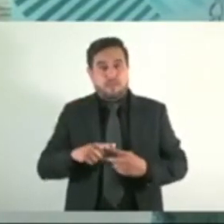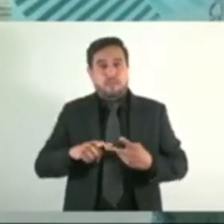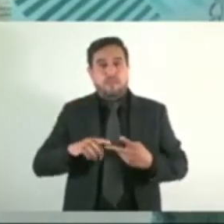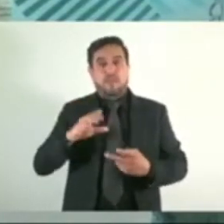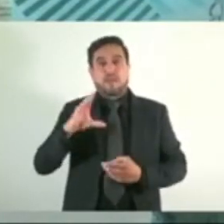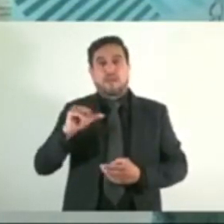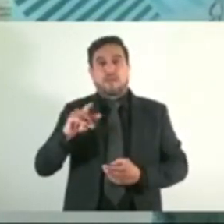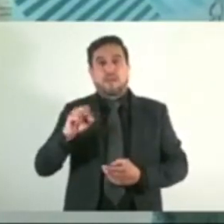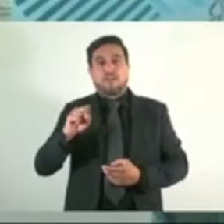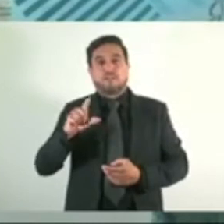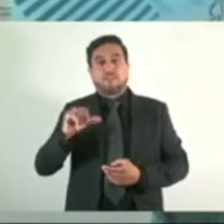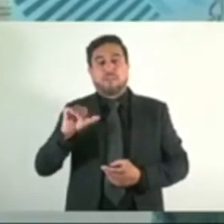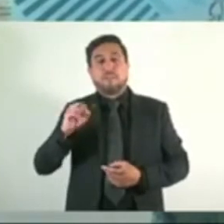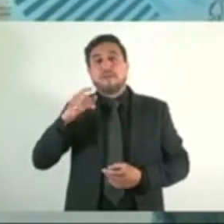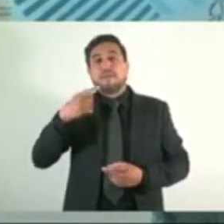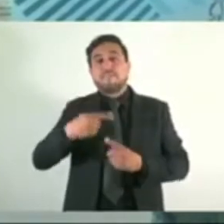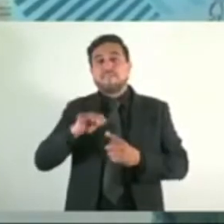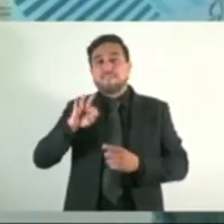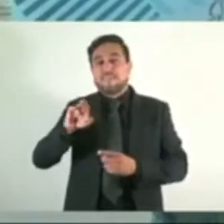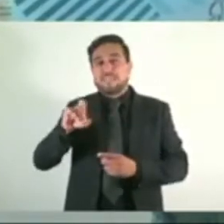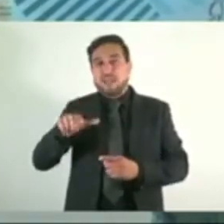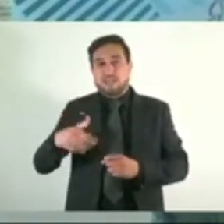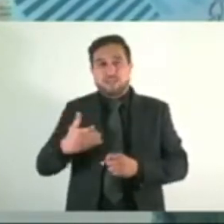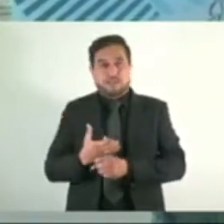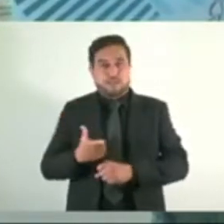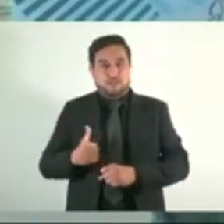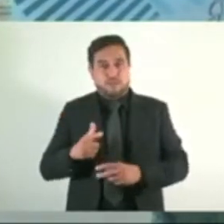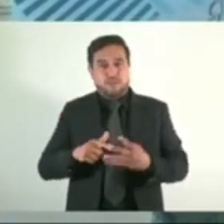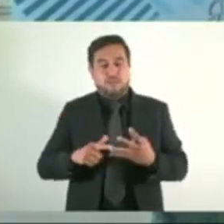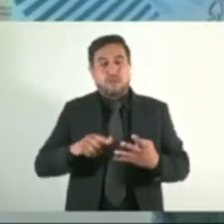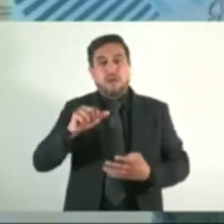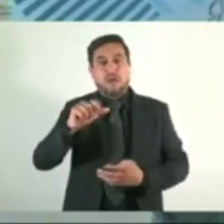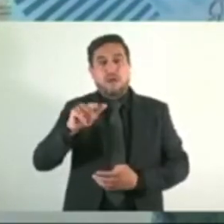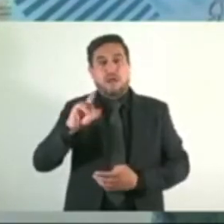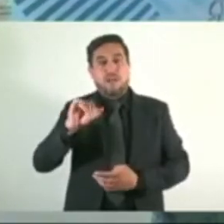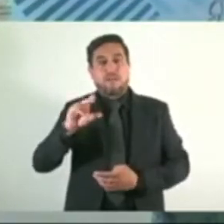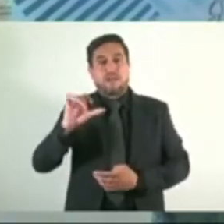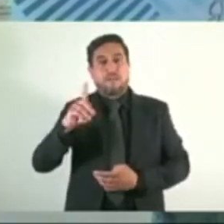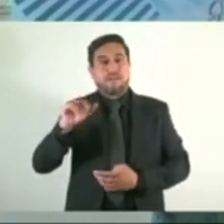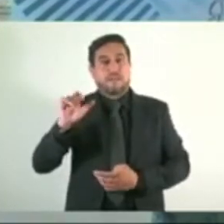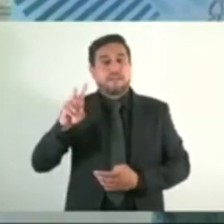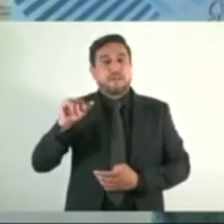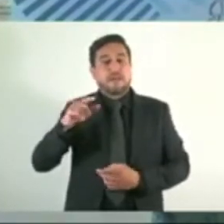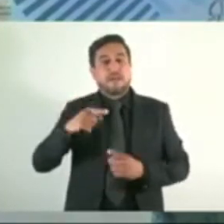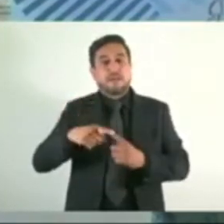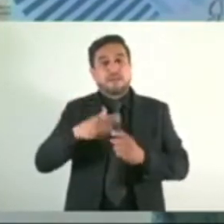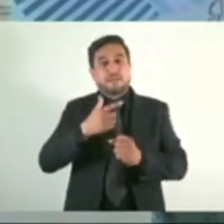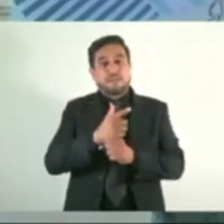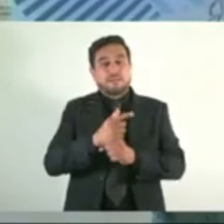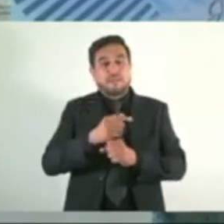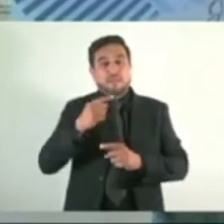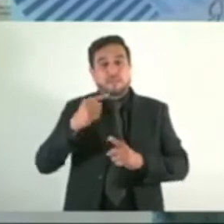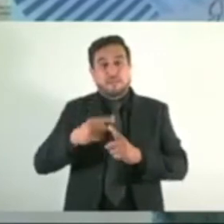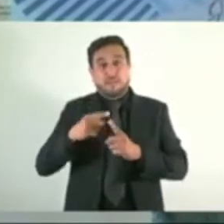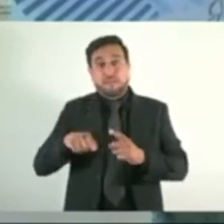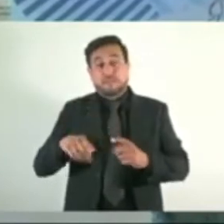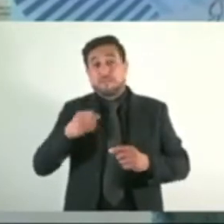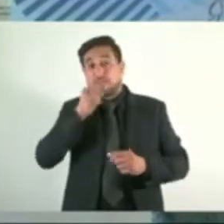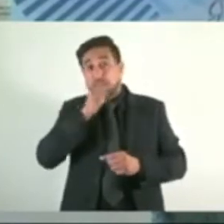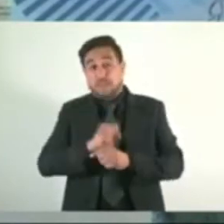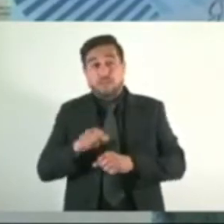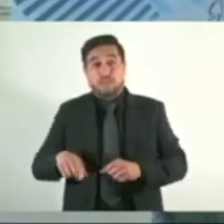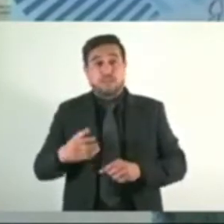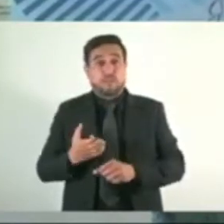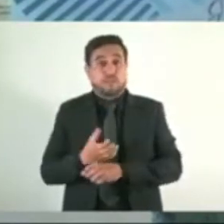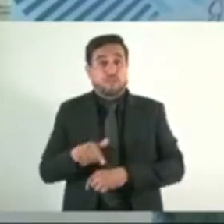Amarripa, fiscal del Estado, al licenciado Álvaro Cabeza de Vaca Pendini, secretario de Seguridad Pública del Estado, al